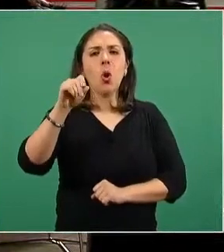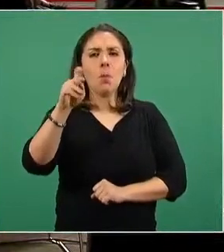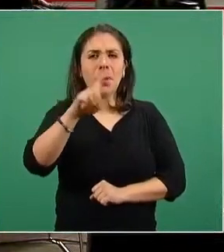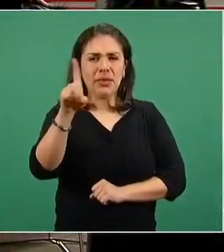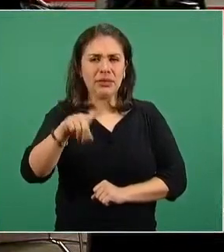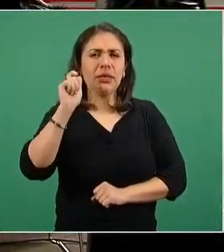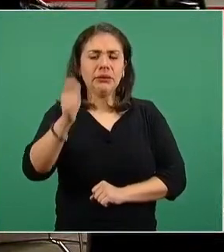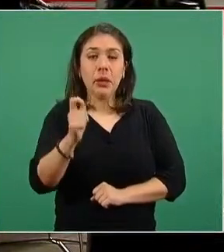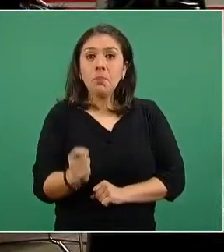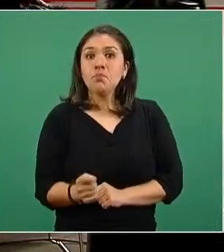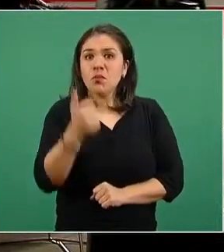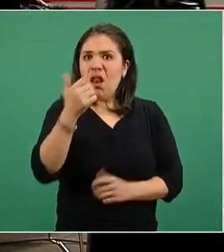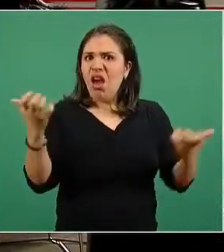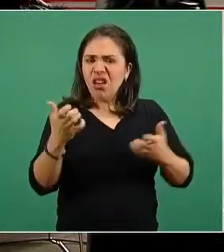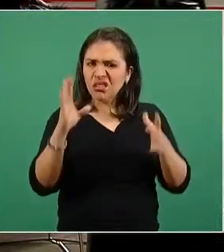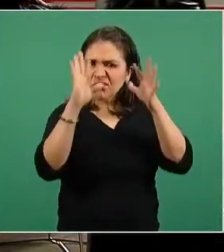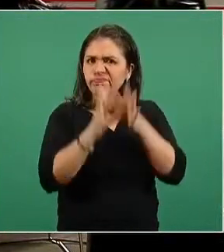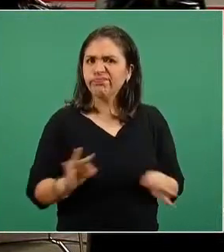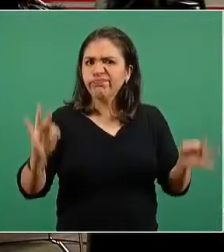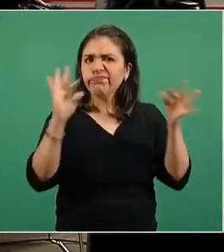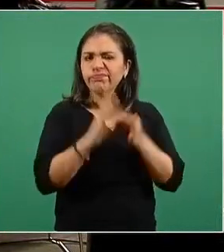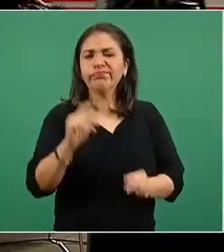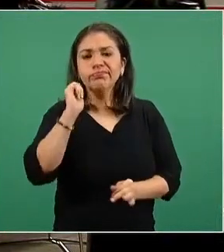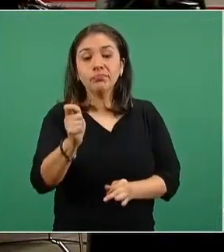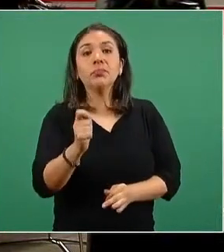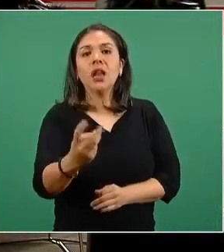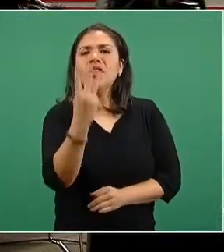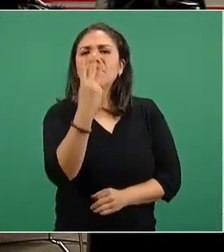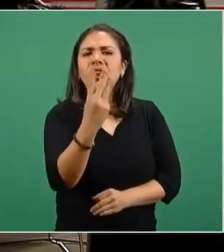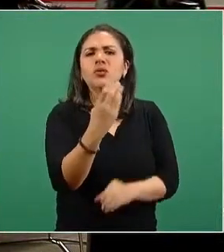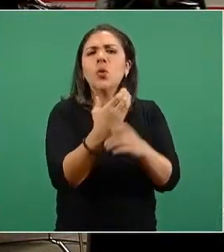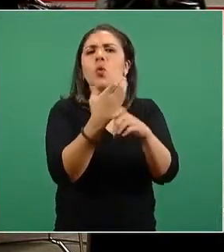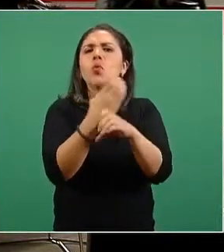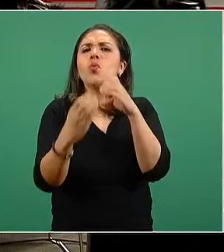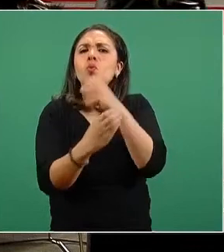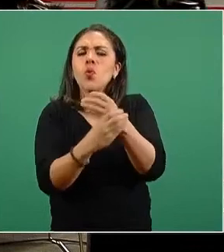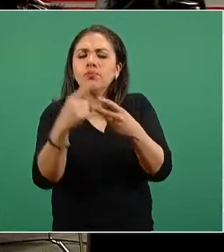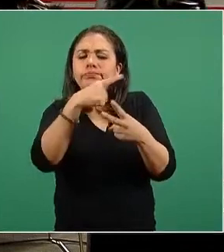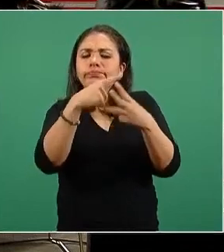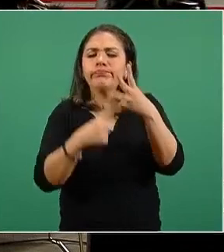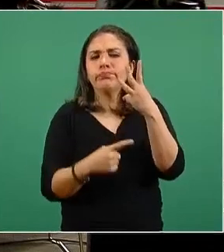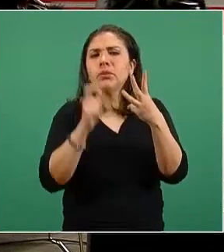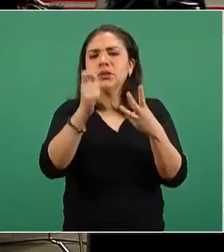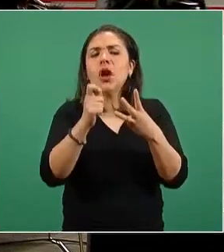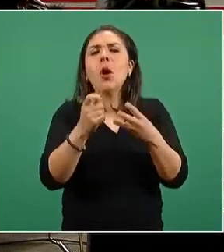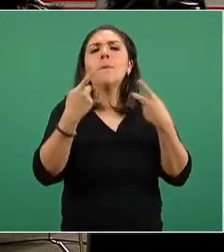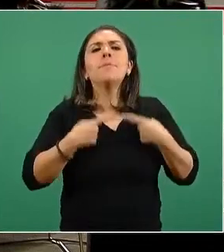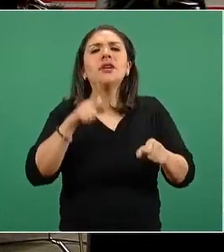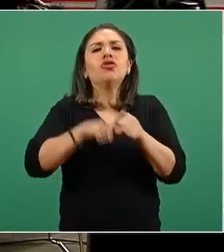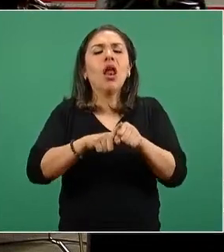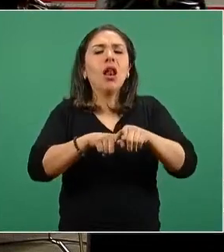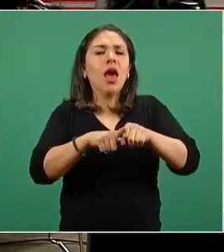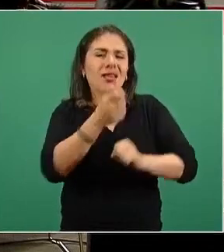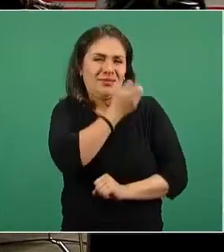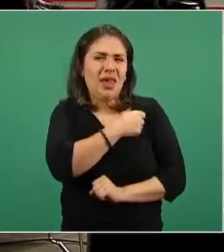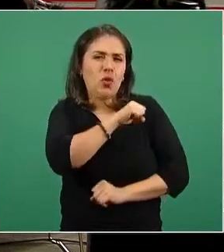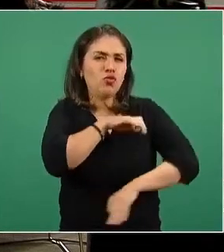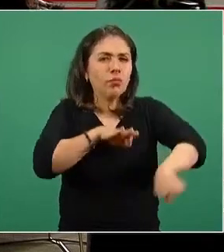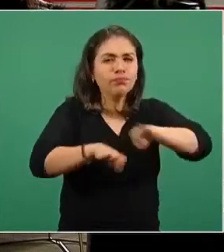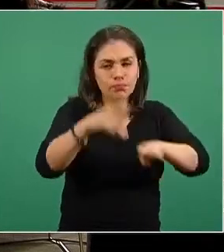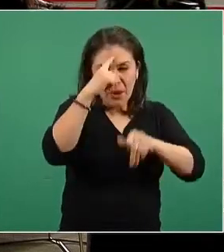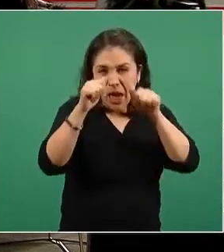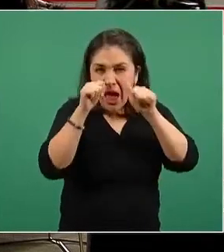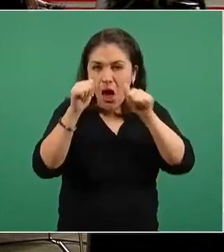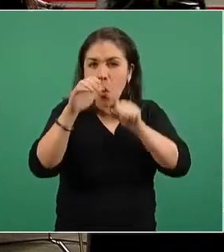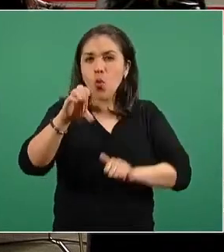las primeras en destacar los tres conjuntos que conforman el personal clínico de la atención